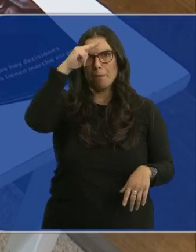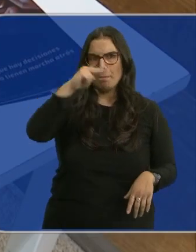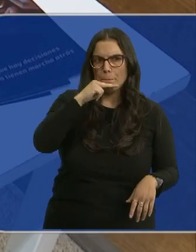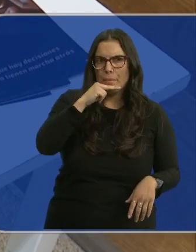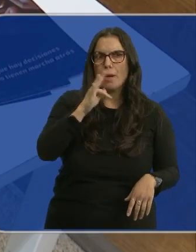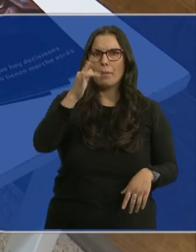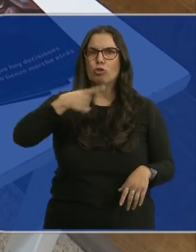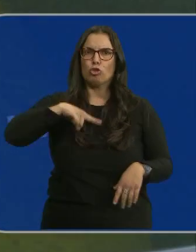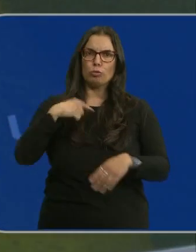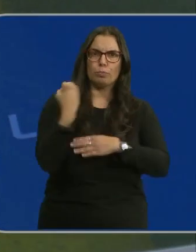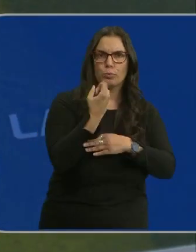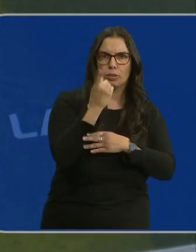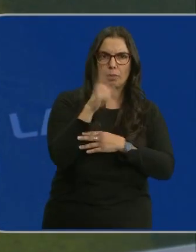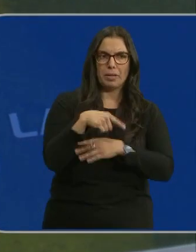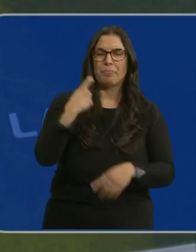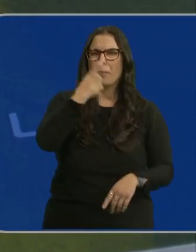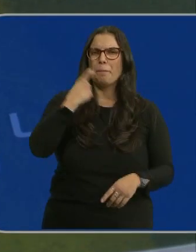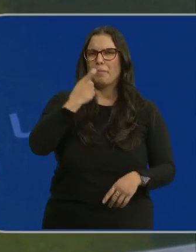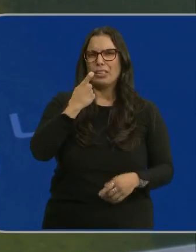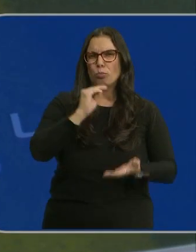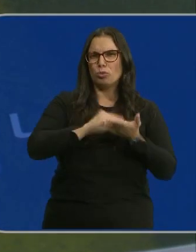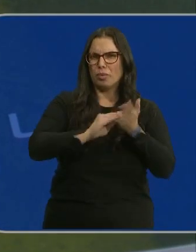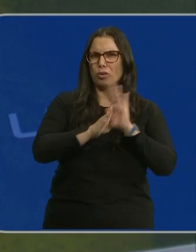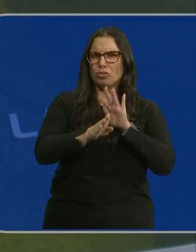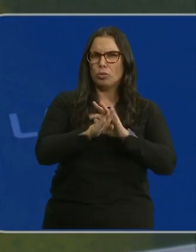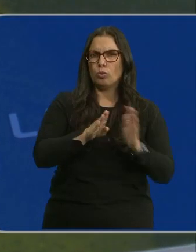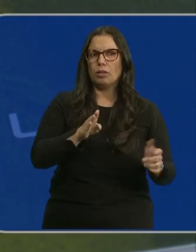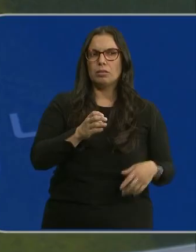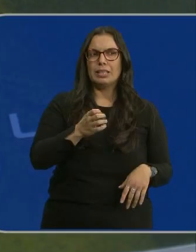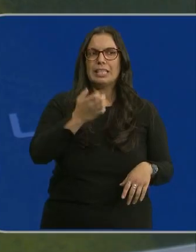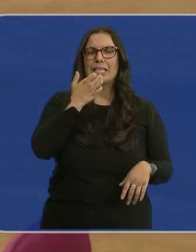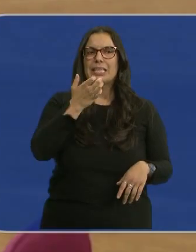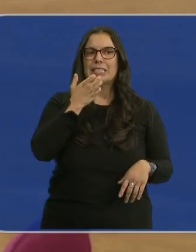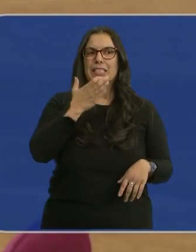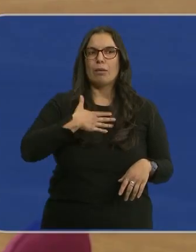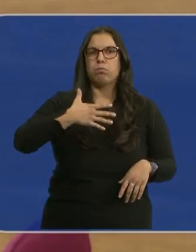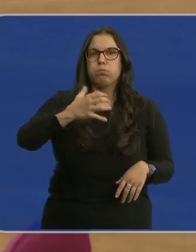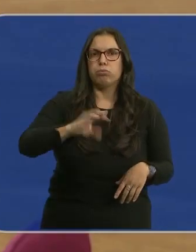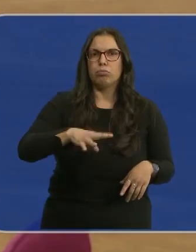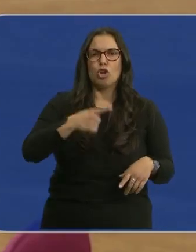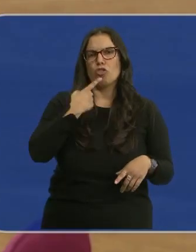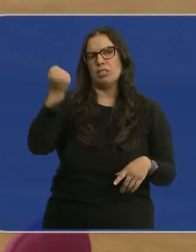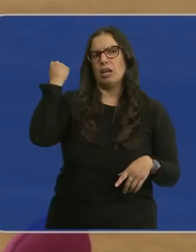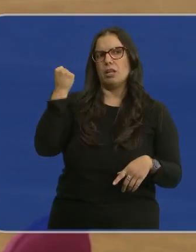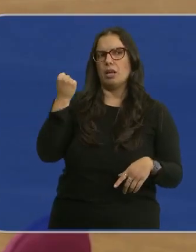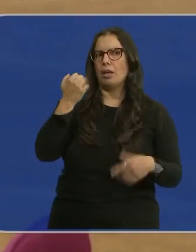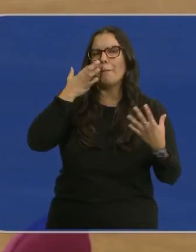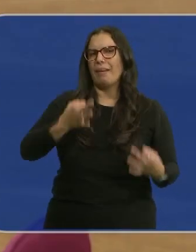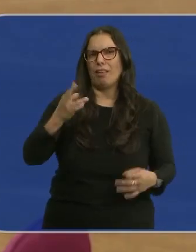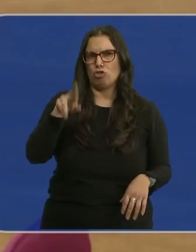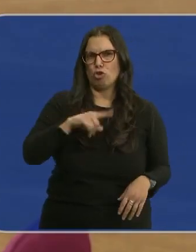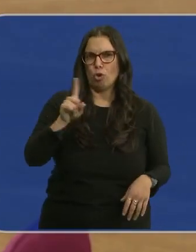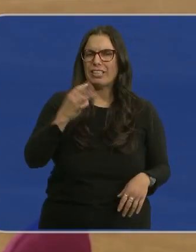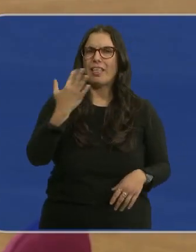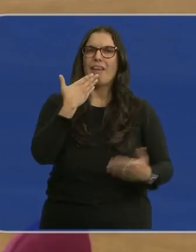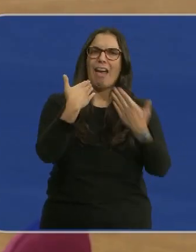vamos a estar contigo. Quedan aún mitos que derribar. El que se quiere matar no lo dice. Todos estos son mitos que no es una realidad.